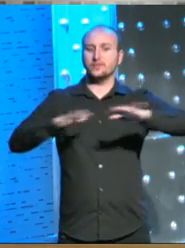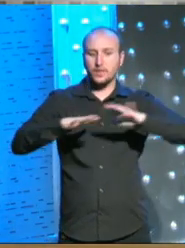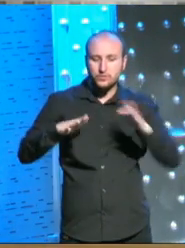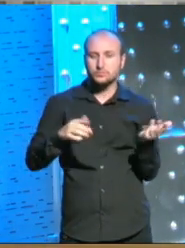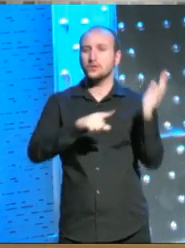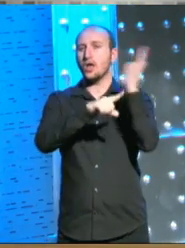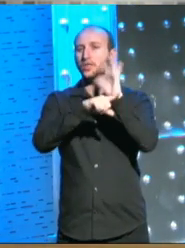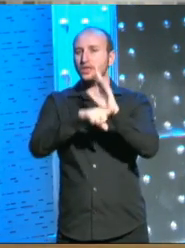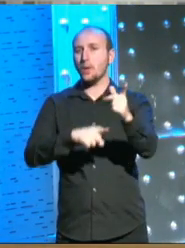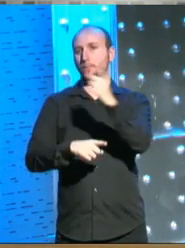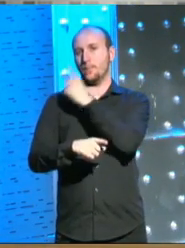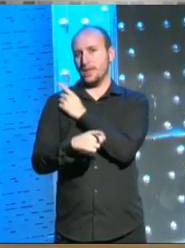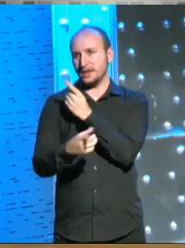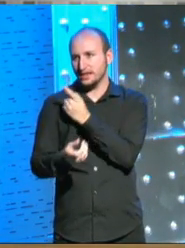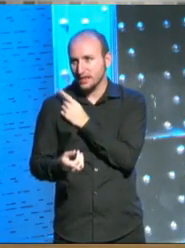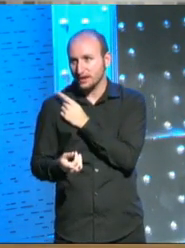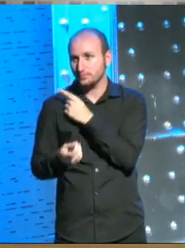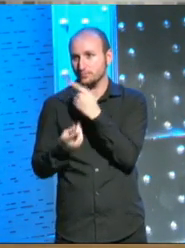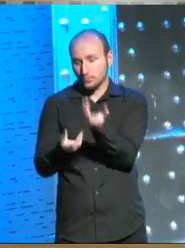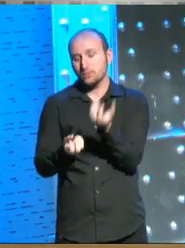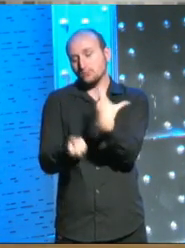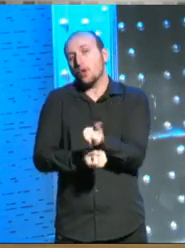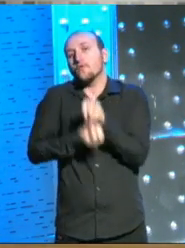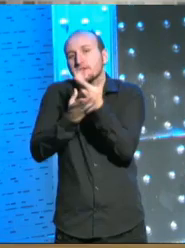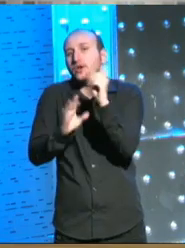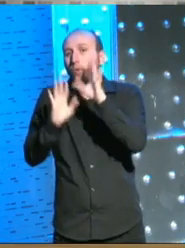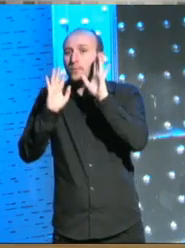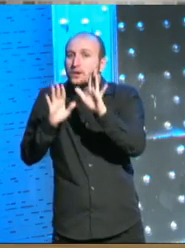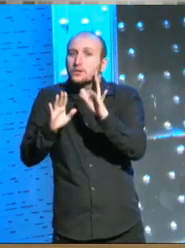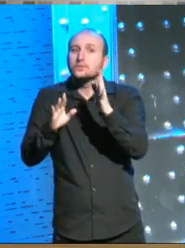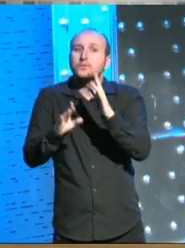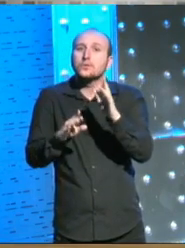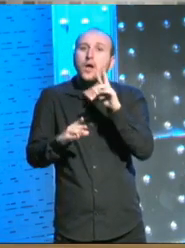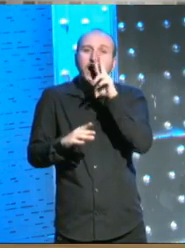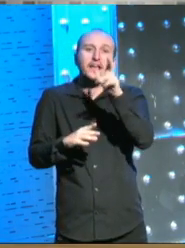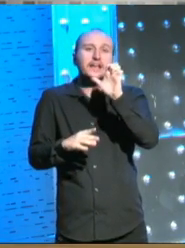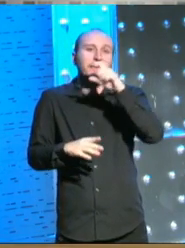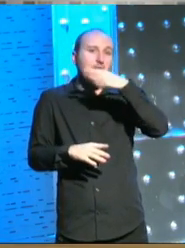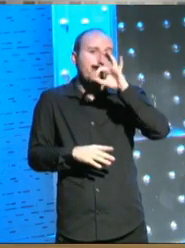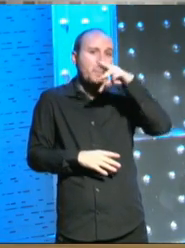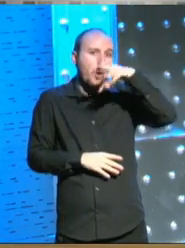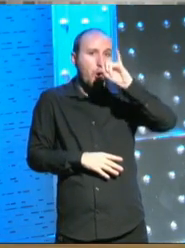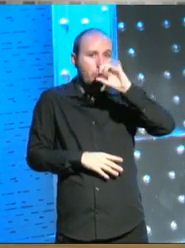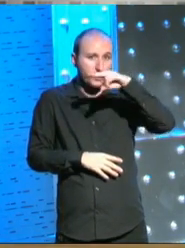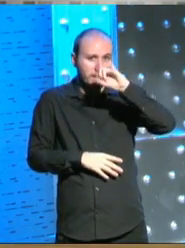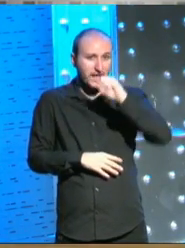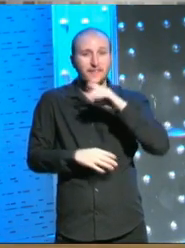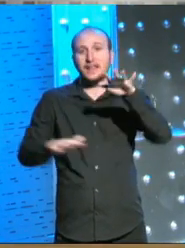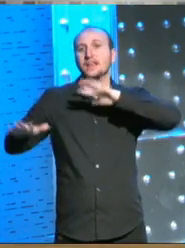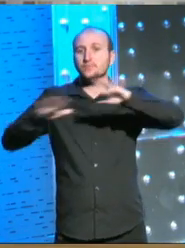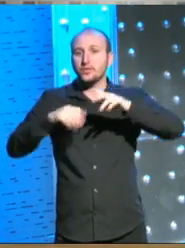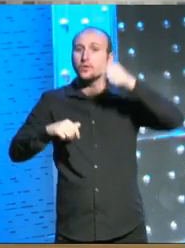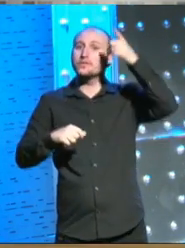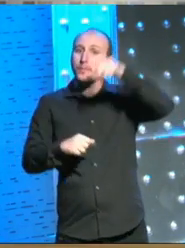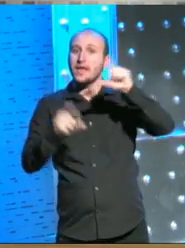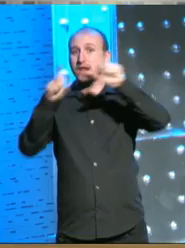militares, aunque no se confiesen, con fines militares, la hegemonía militar del espacio. Y la NASA se crea al